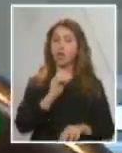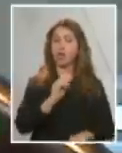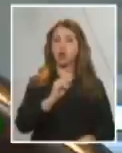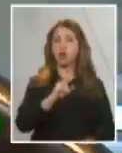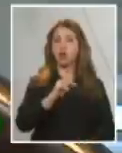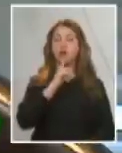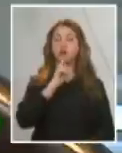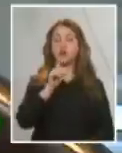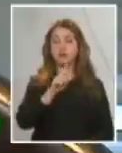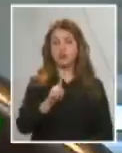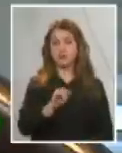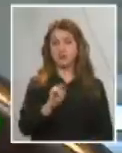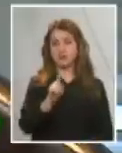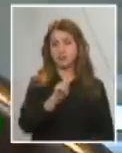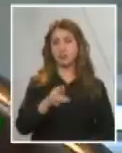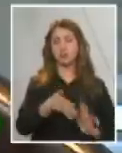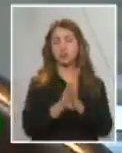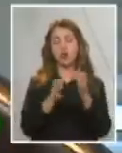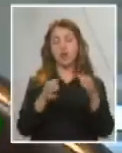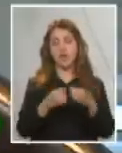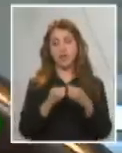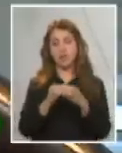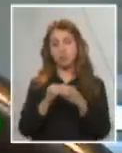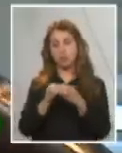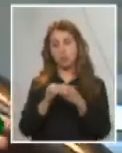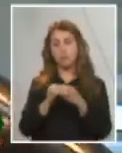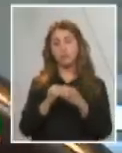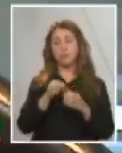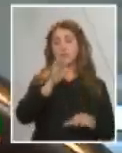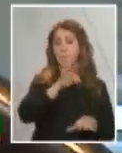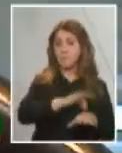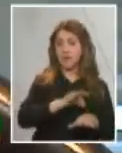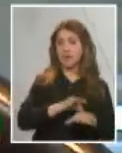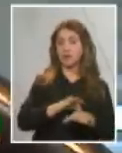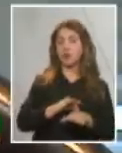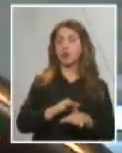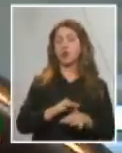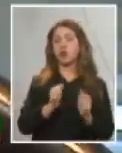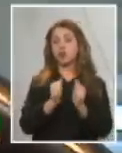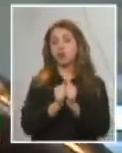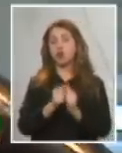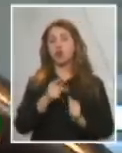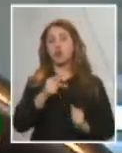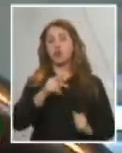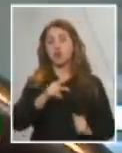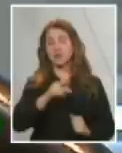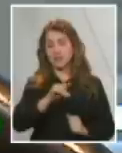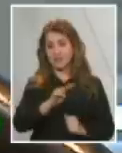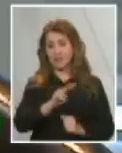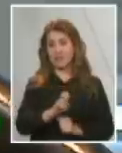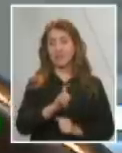órtesis cuando hay todo un equipo detrás de eso, porque está el médico que prescribe con el kinesiólogo, el